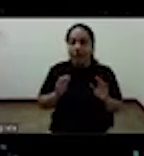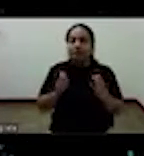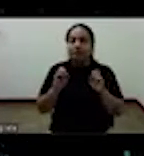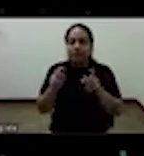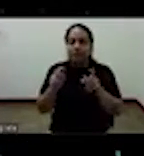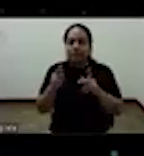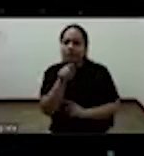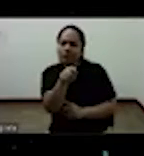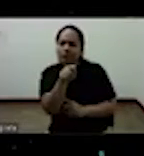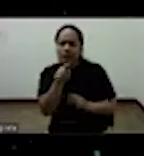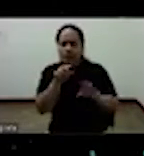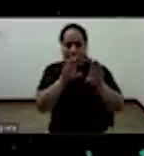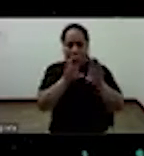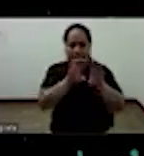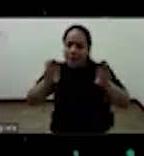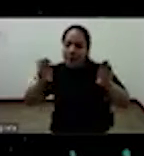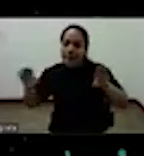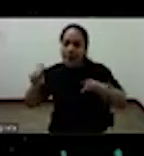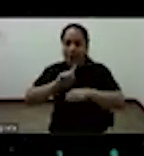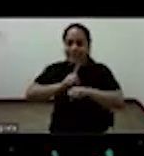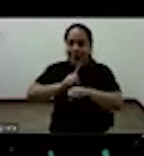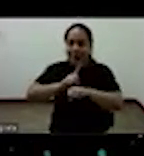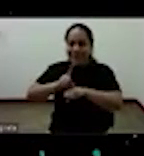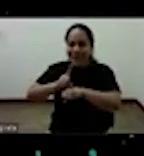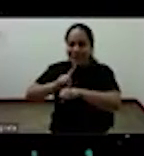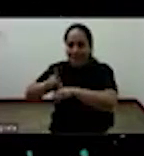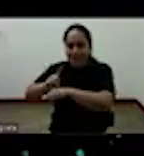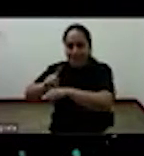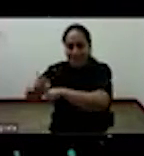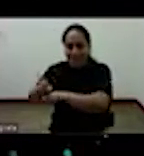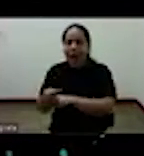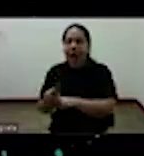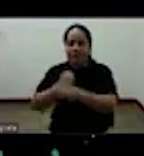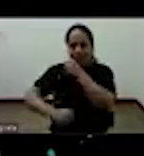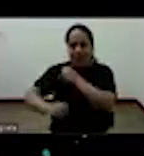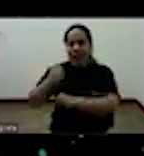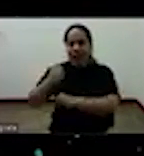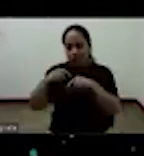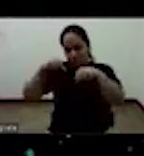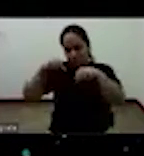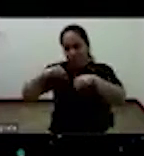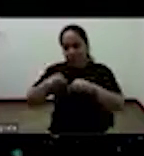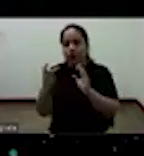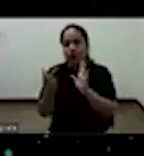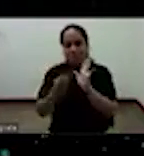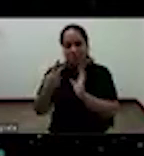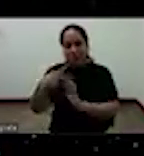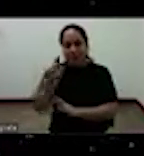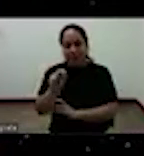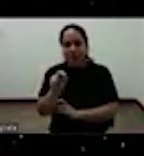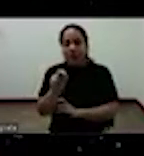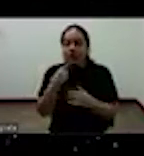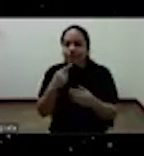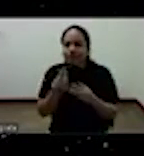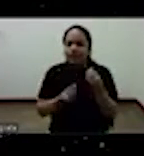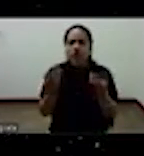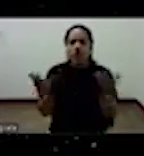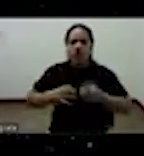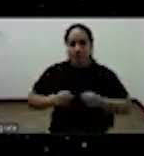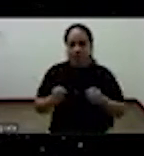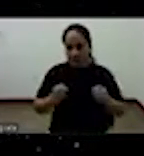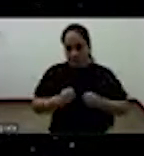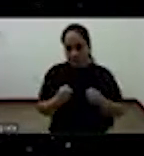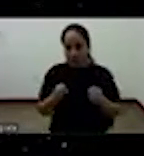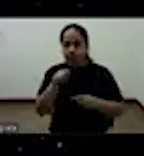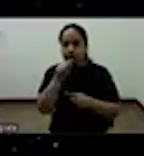exposición que logramos hacer este año extraño de pandemia en LA Galería en Bogotá. Fue